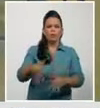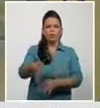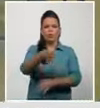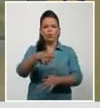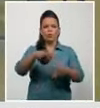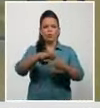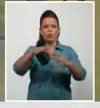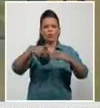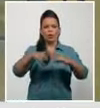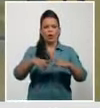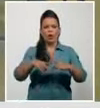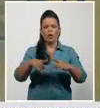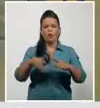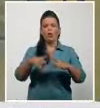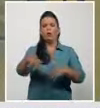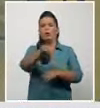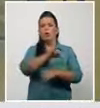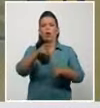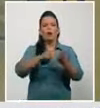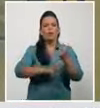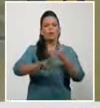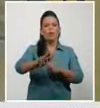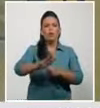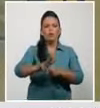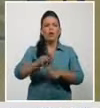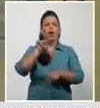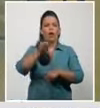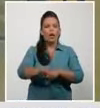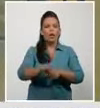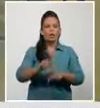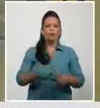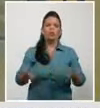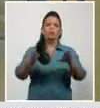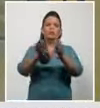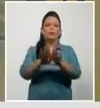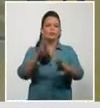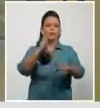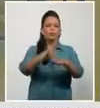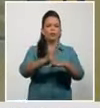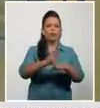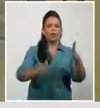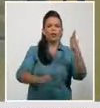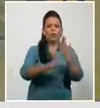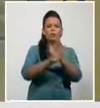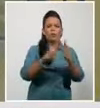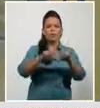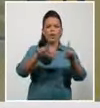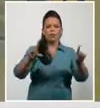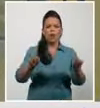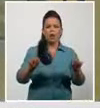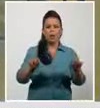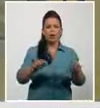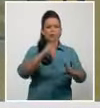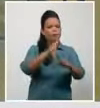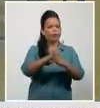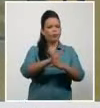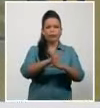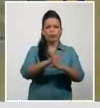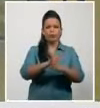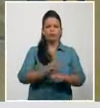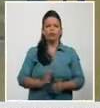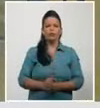ya sea por ómnibus o trenes, hacia la cabecera provincial del Alto Oriente cubano. También se suspende la transportación de pasajeros,